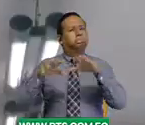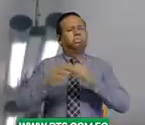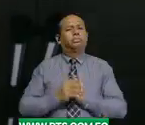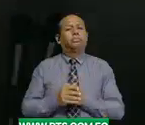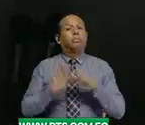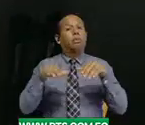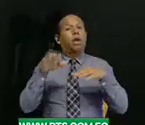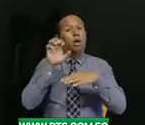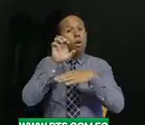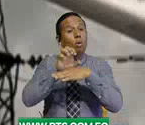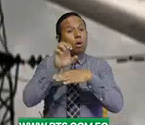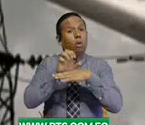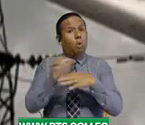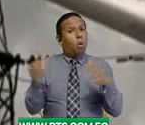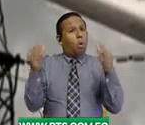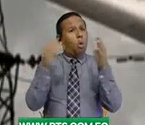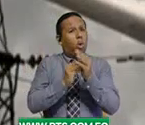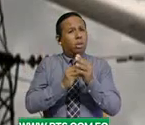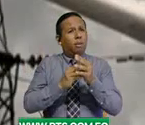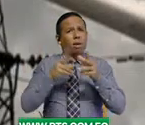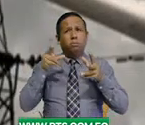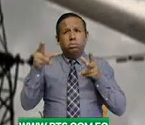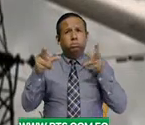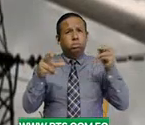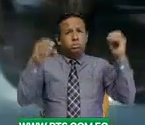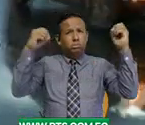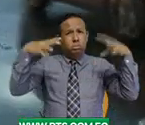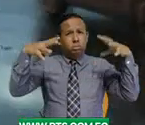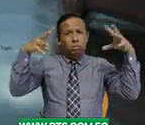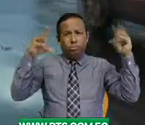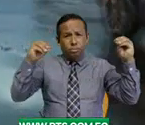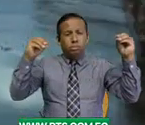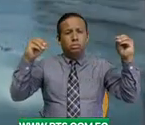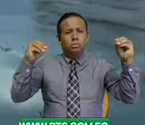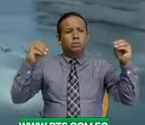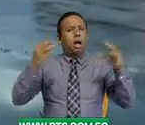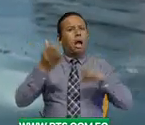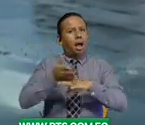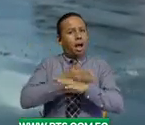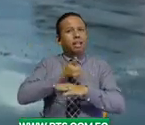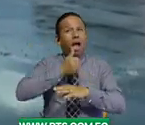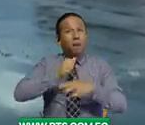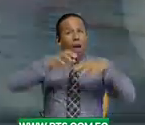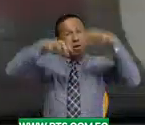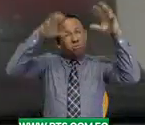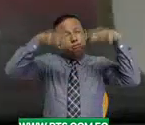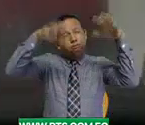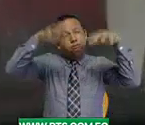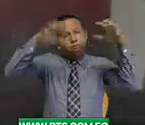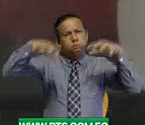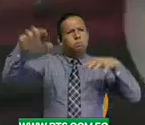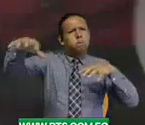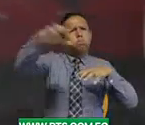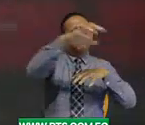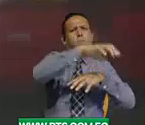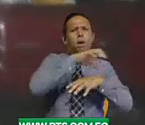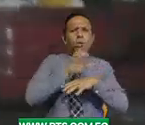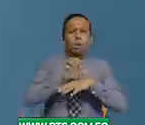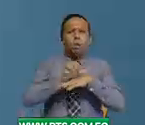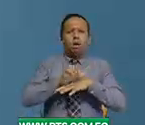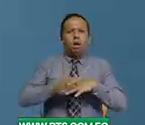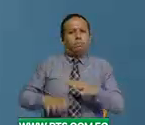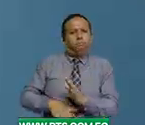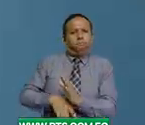El Ecuador ya no tendrá más cortes de luz. El incremento del caudal por la presencia de lluvias en distintas partes del